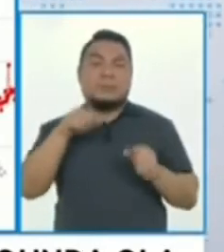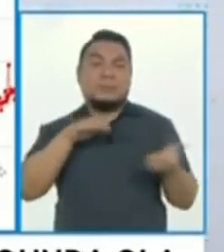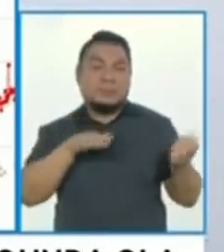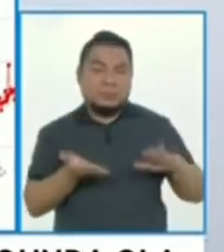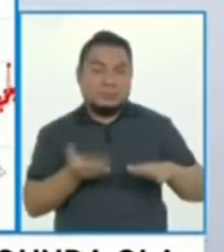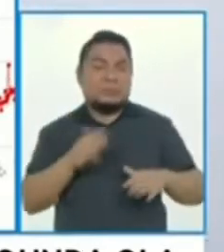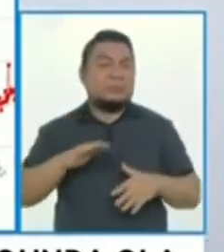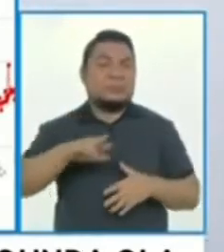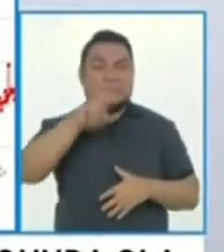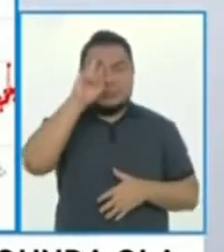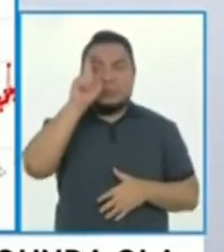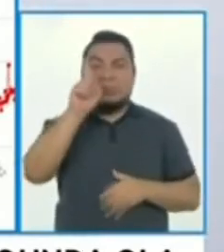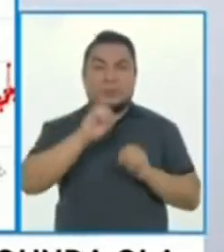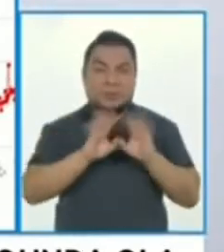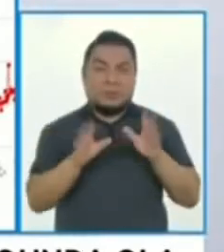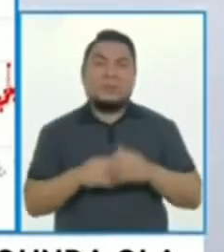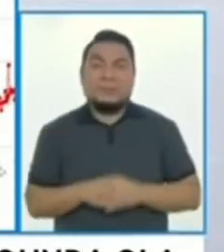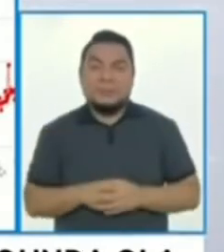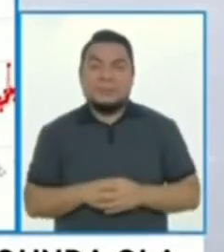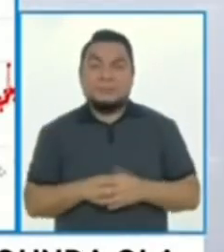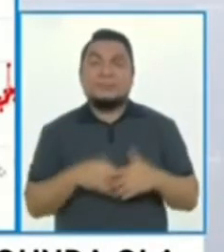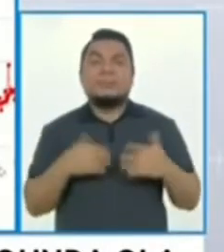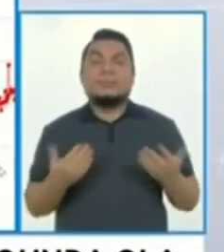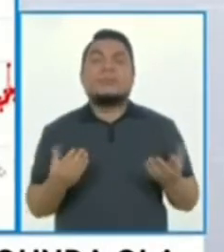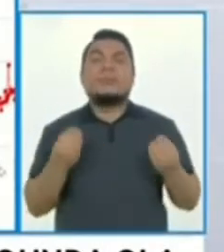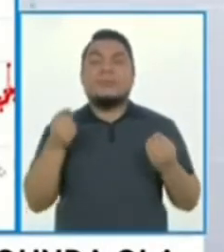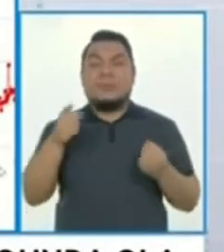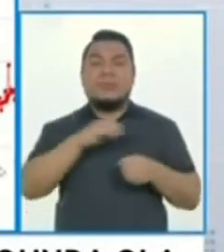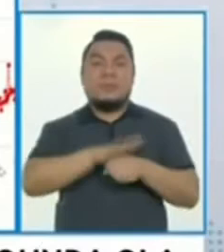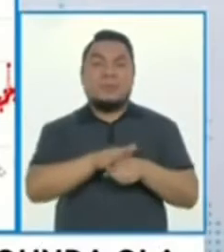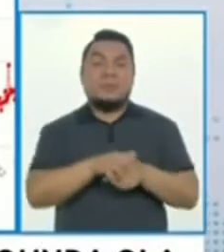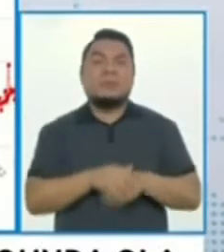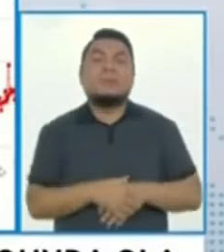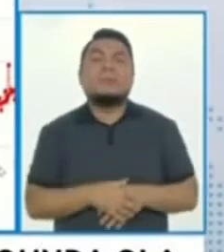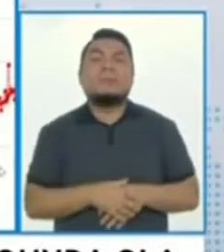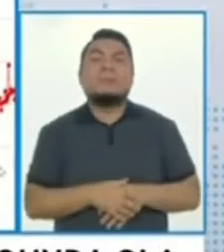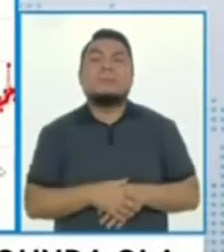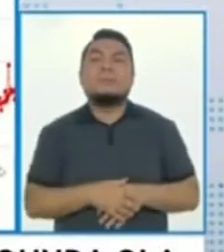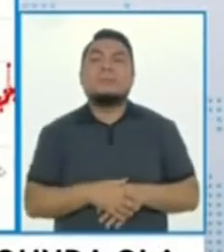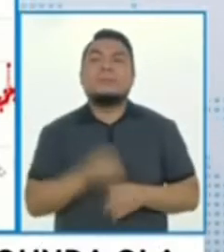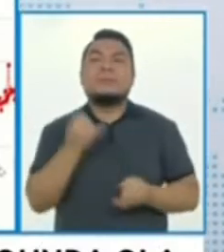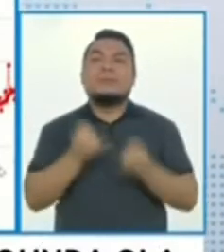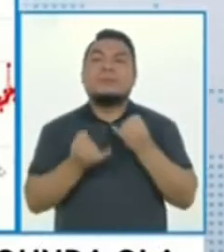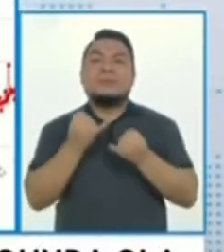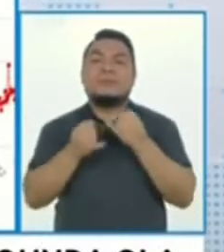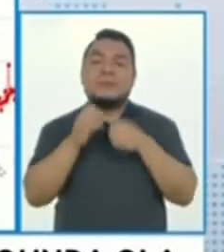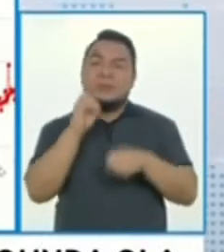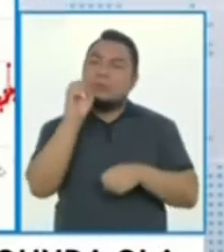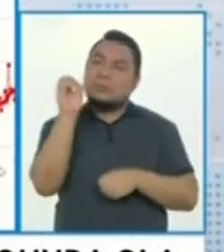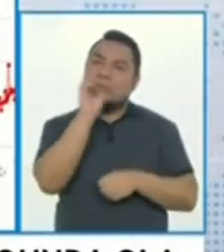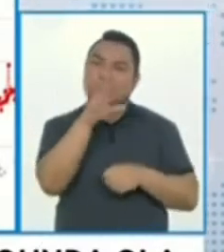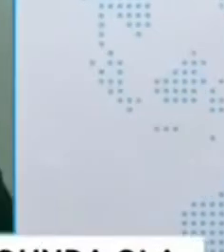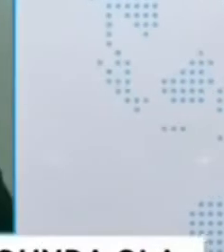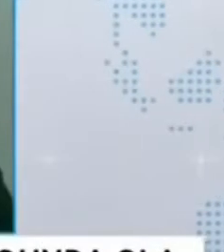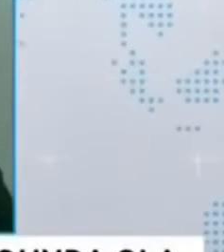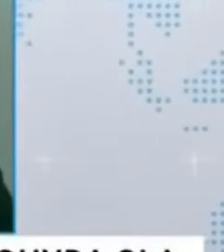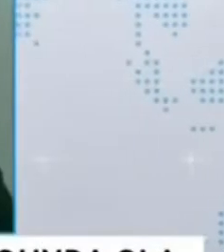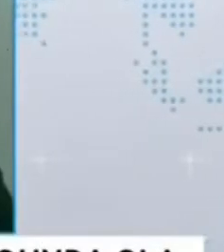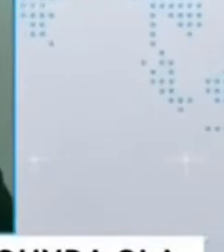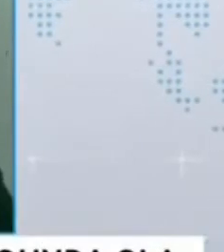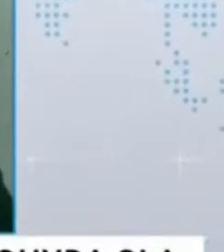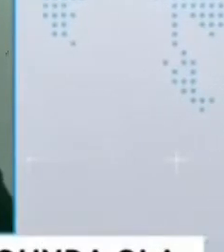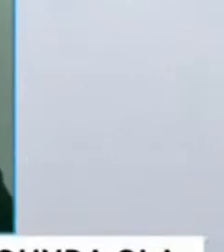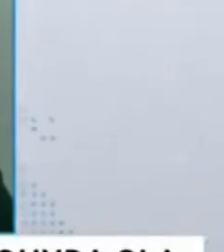la vida en nuestro país en un solo día, ¿no? Por la COVID-19. Consejos finales, por favor, que nos pudiera usted ilustrar